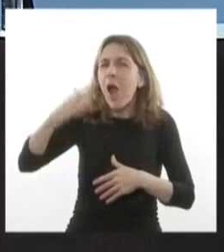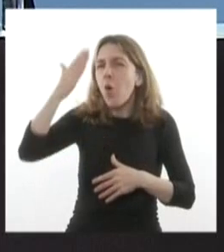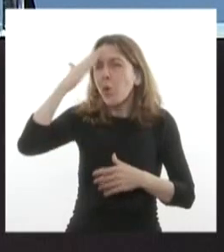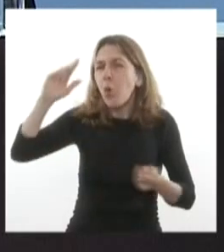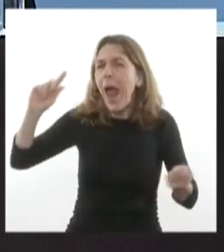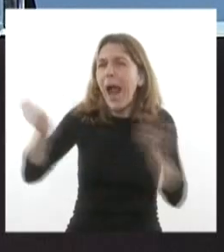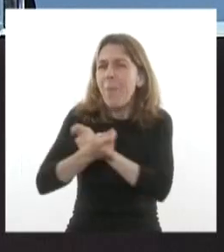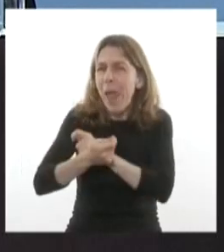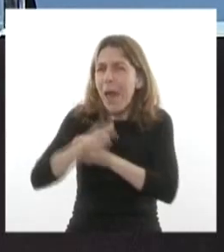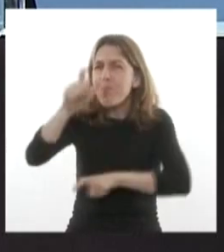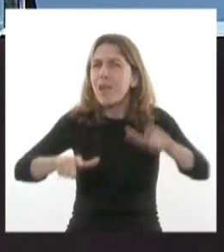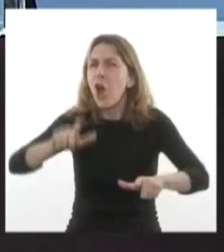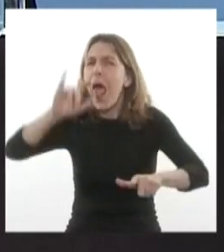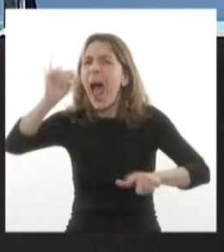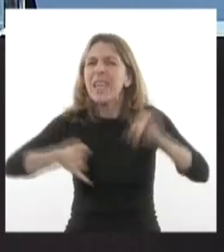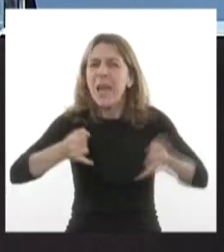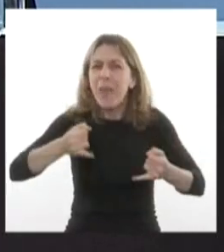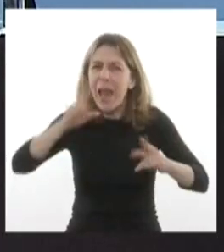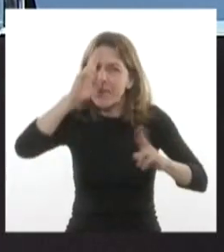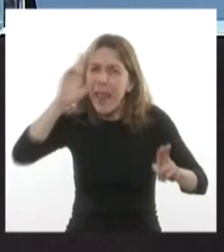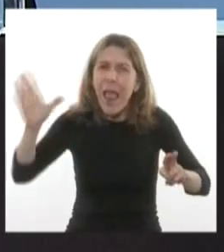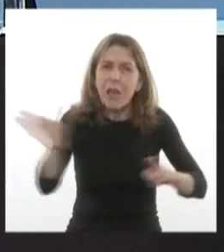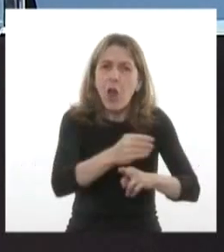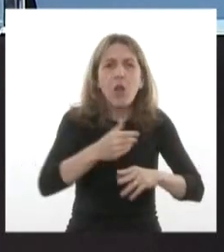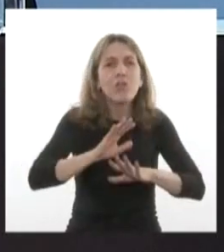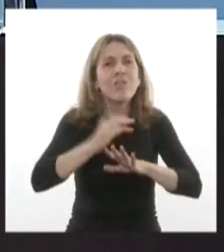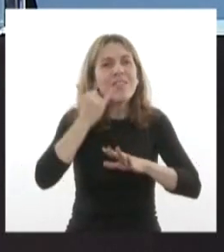Estamos decididos a que se terminen